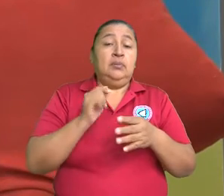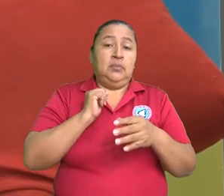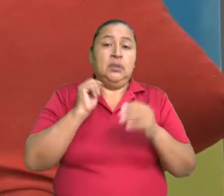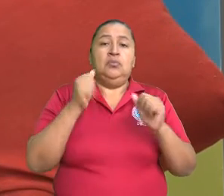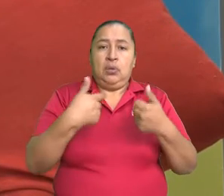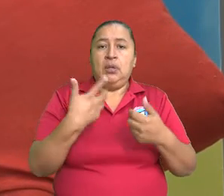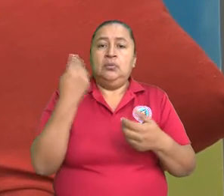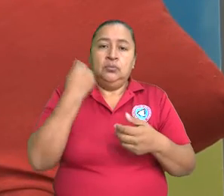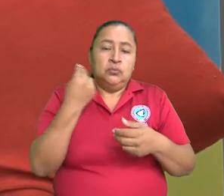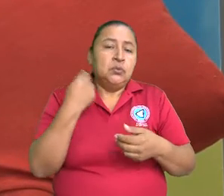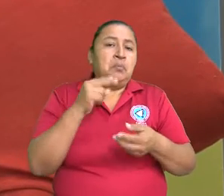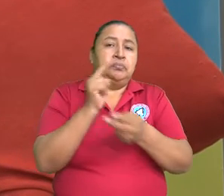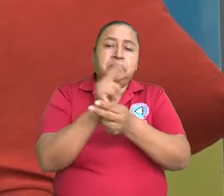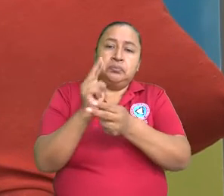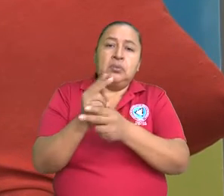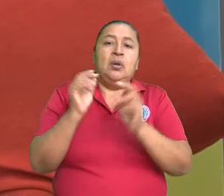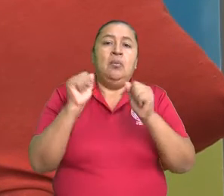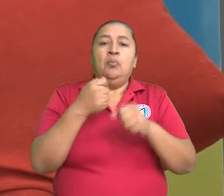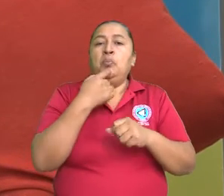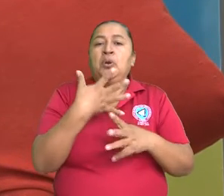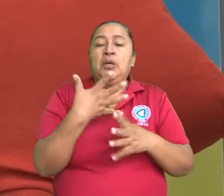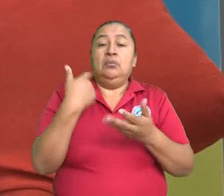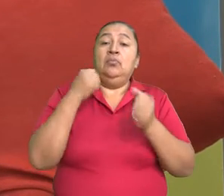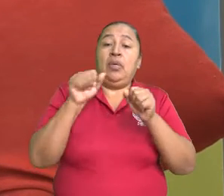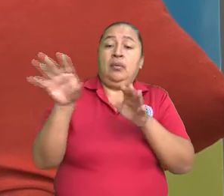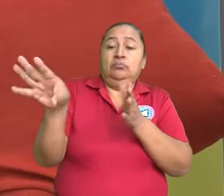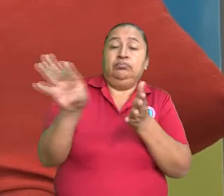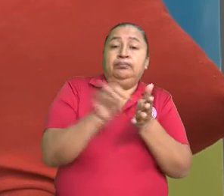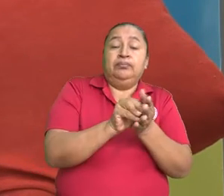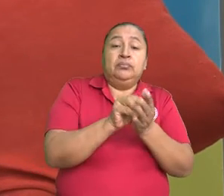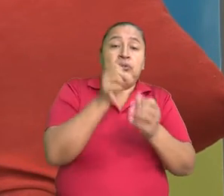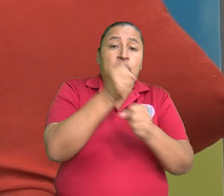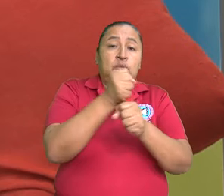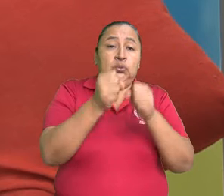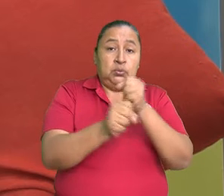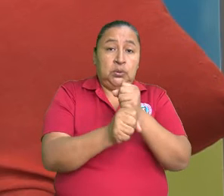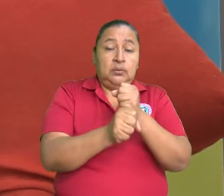activas, causadas por infección de transmisión sexual.